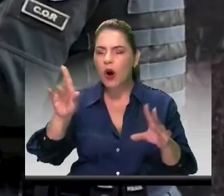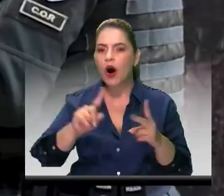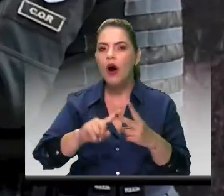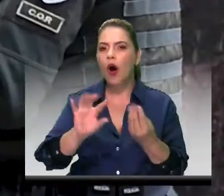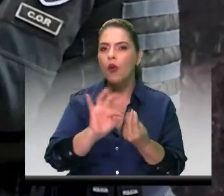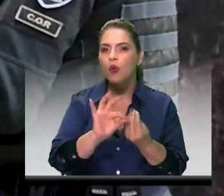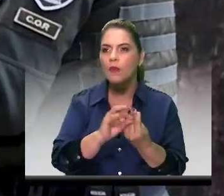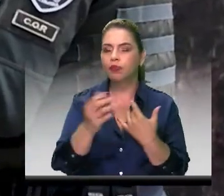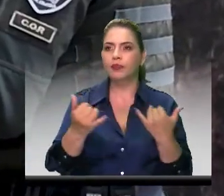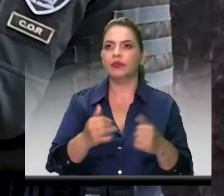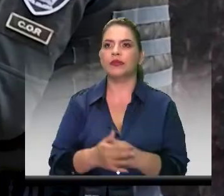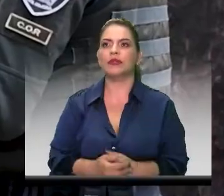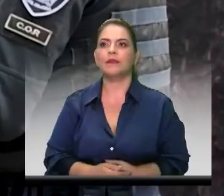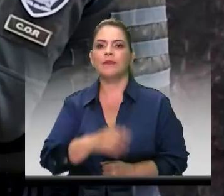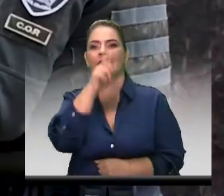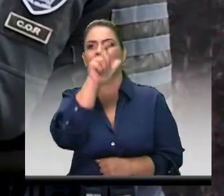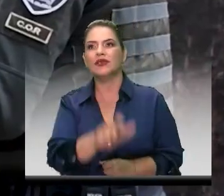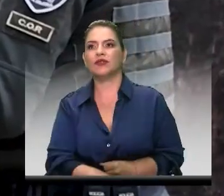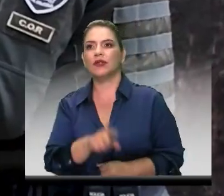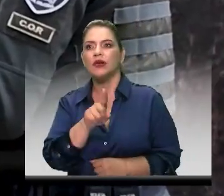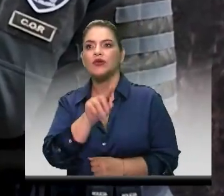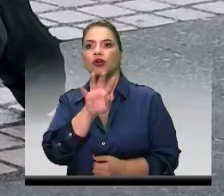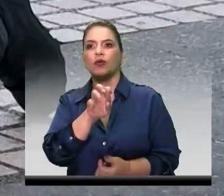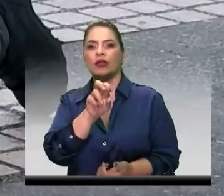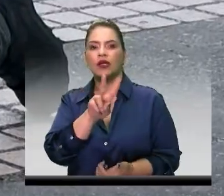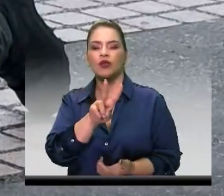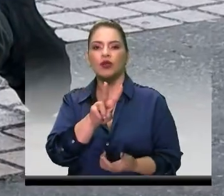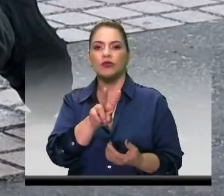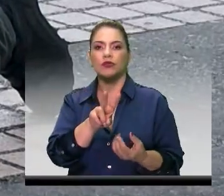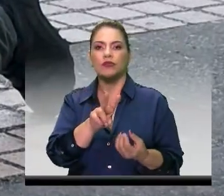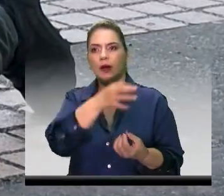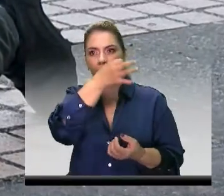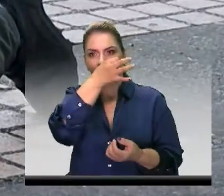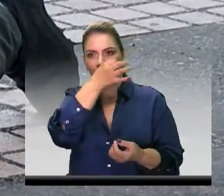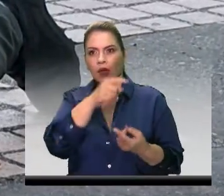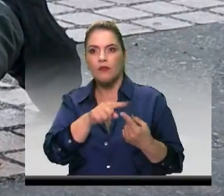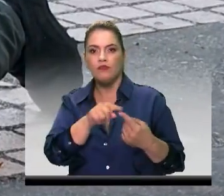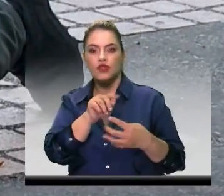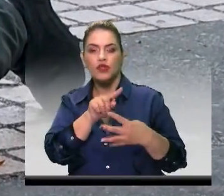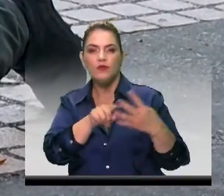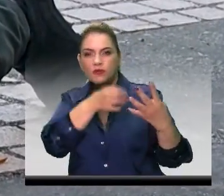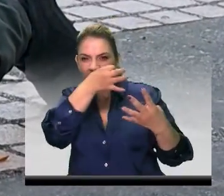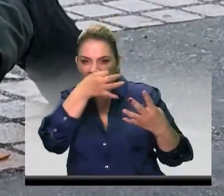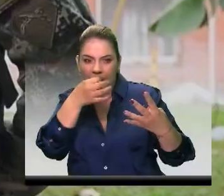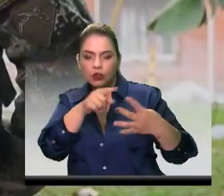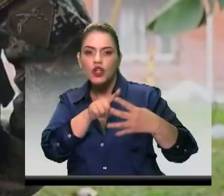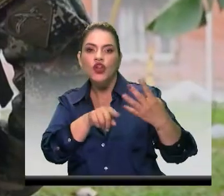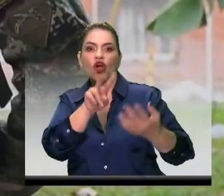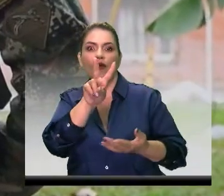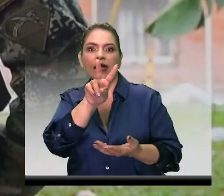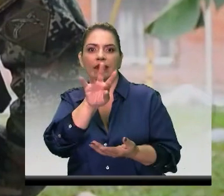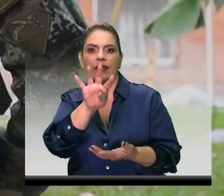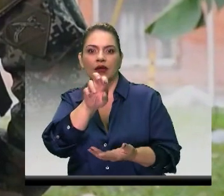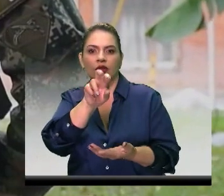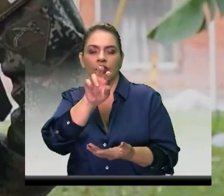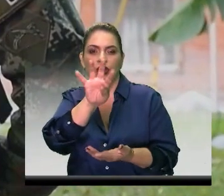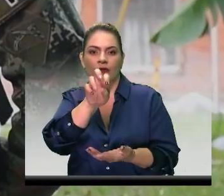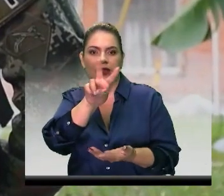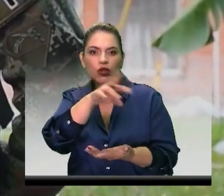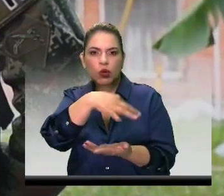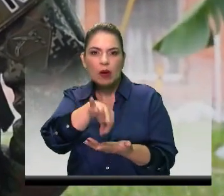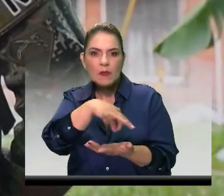fue capturado un hombre con 92 papeletas de bazuco. Continuamos trabajando articuladamente para que nuestros ciudadanos